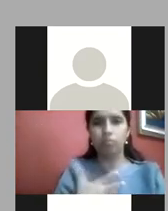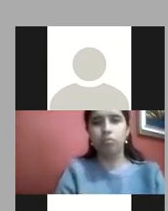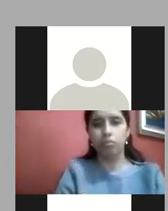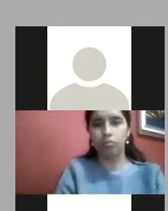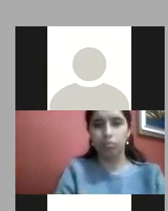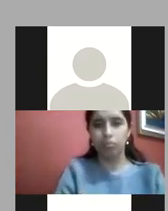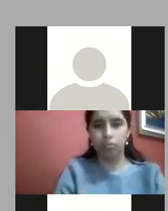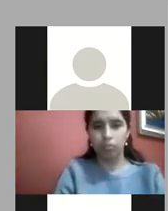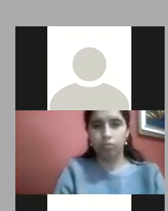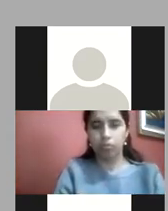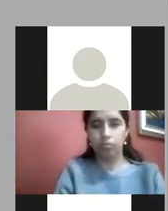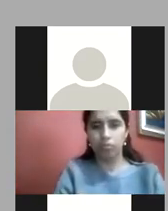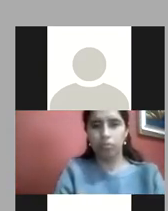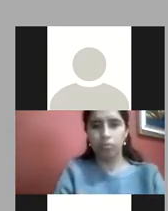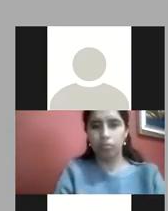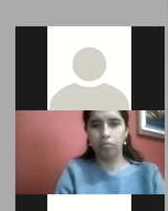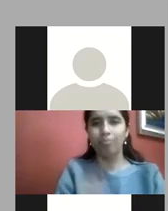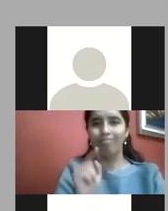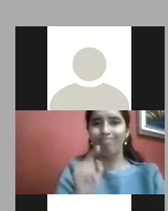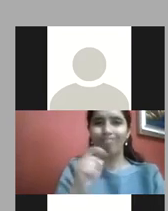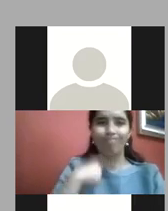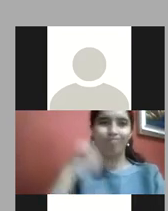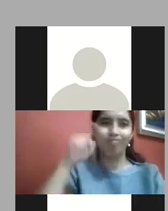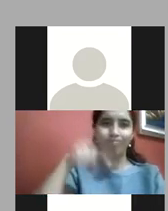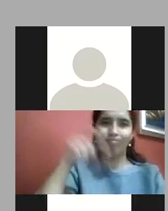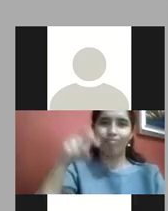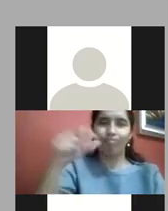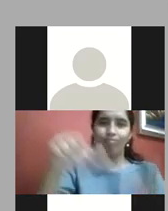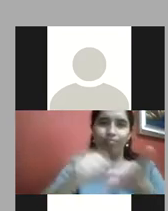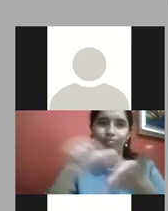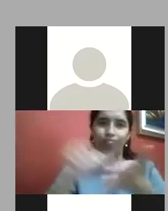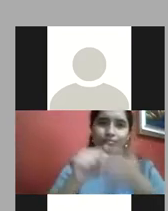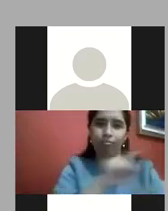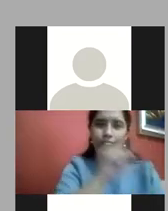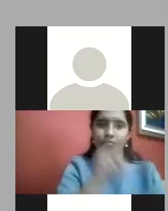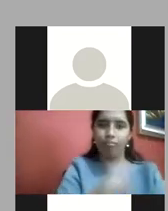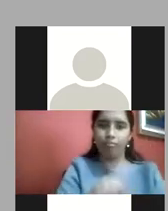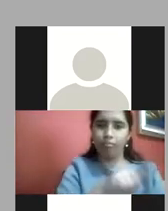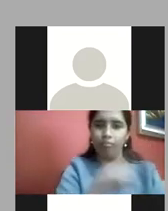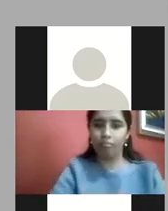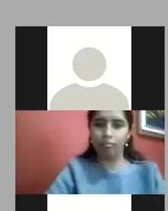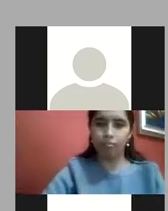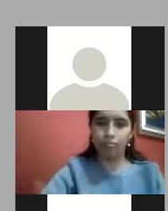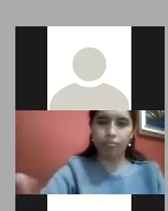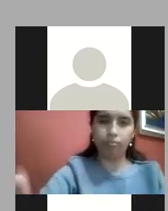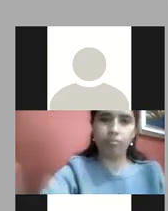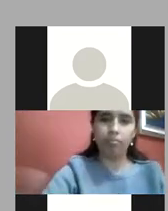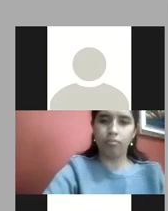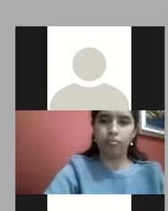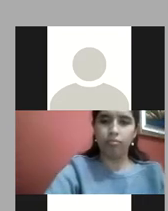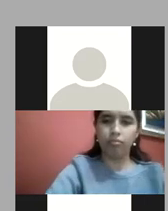Entonces, estos son los datos que necesito. El de Z y estos cuatro. Perdón, estos